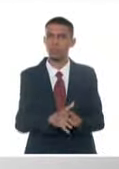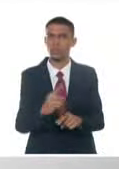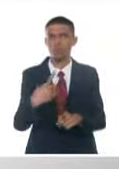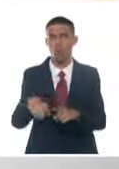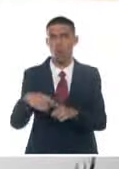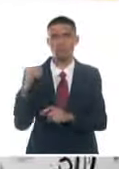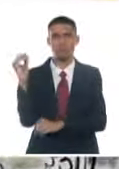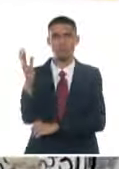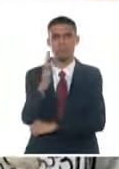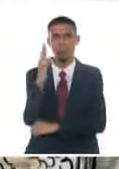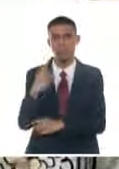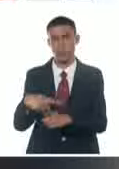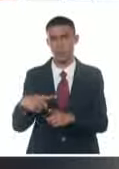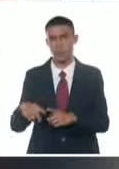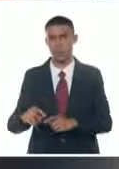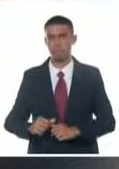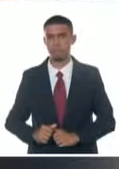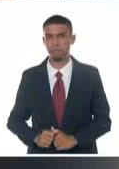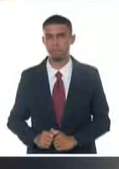extremos.